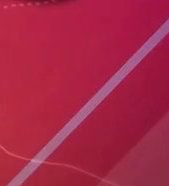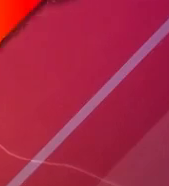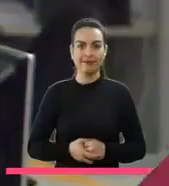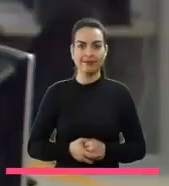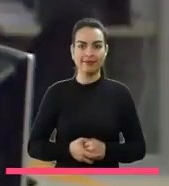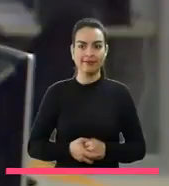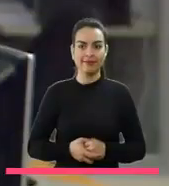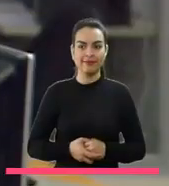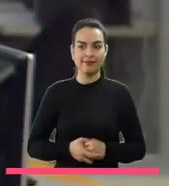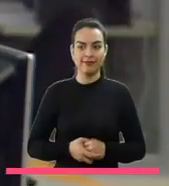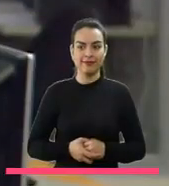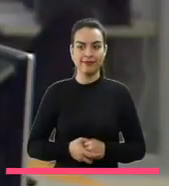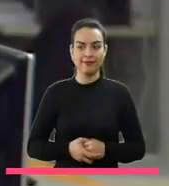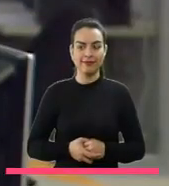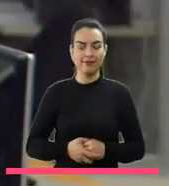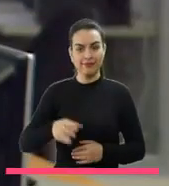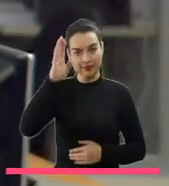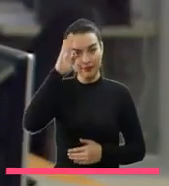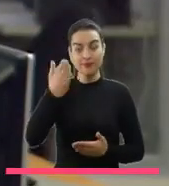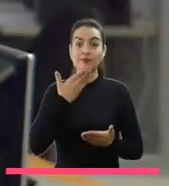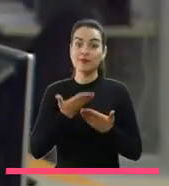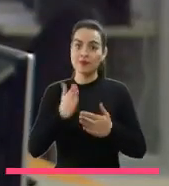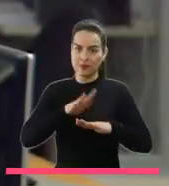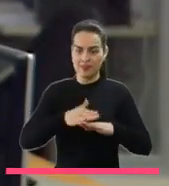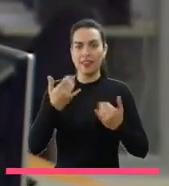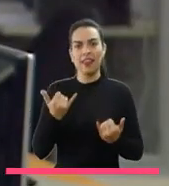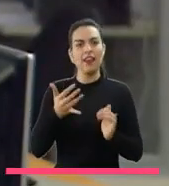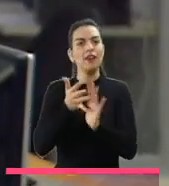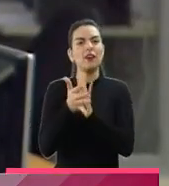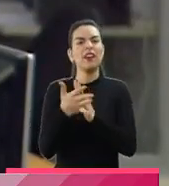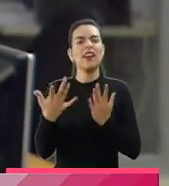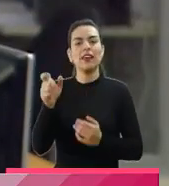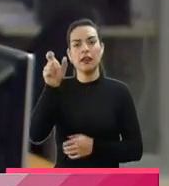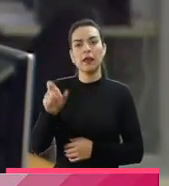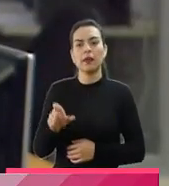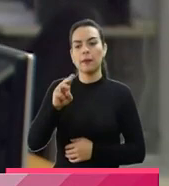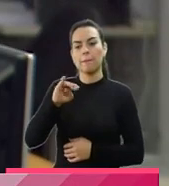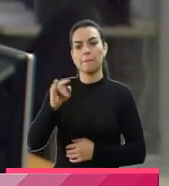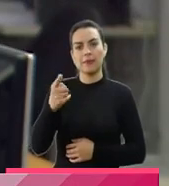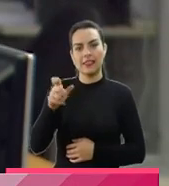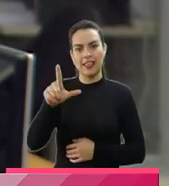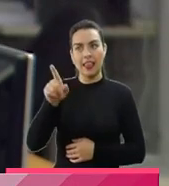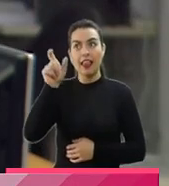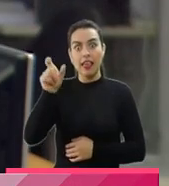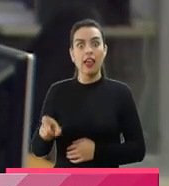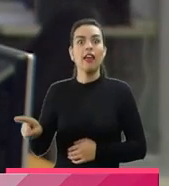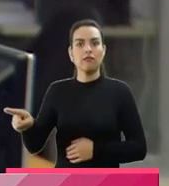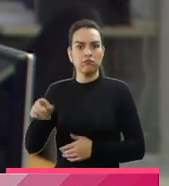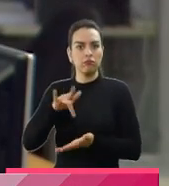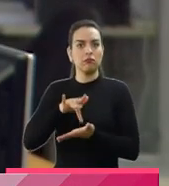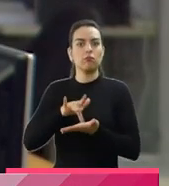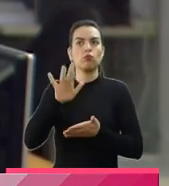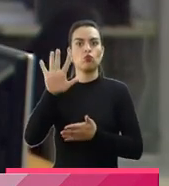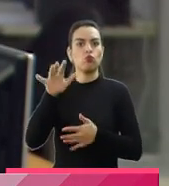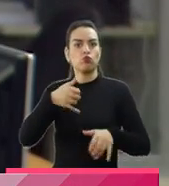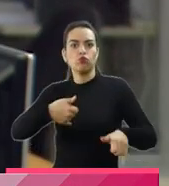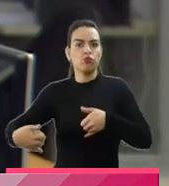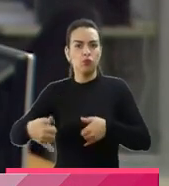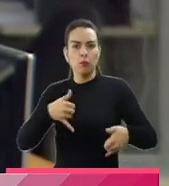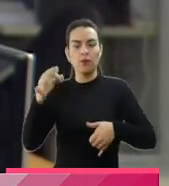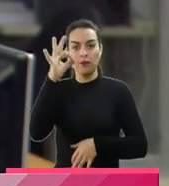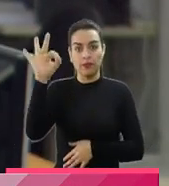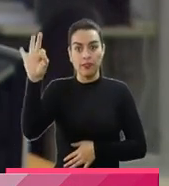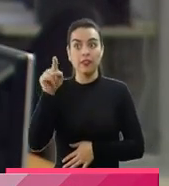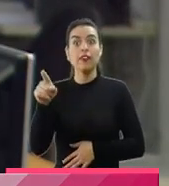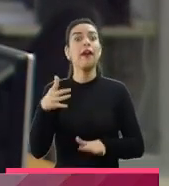Iniciamos la sección deportiva hablando de Miguel Ángel Superman López, pues habló previo a su participación en el Tour de Francia. El boyacense confirmó que será el líder de la